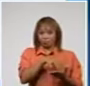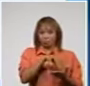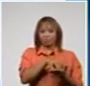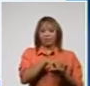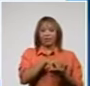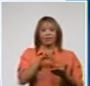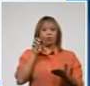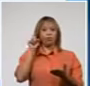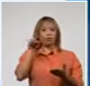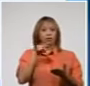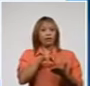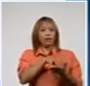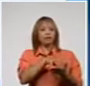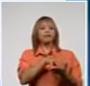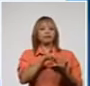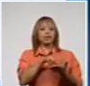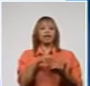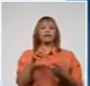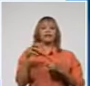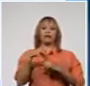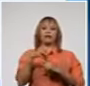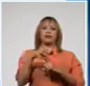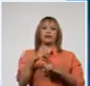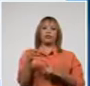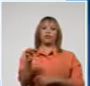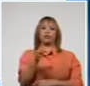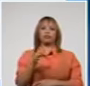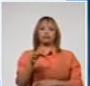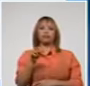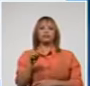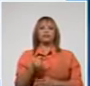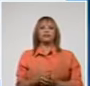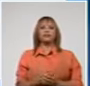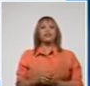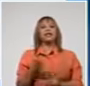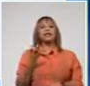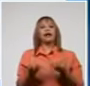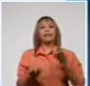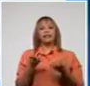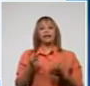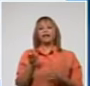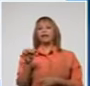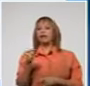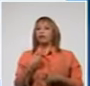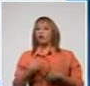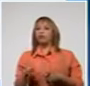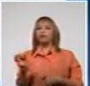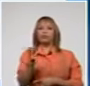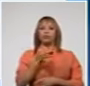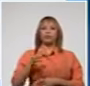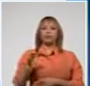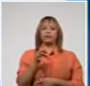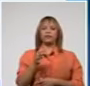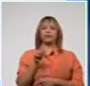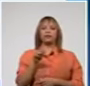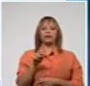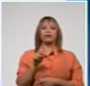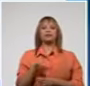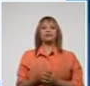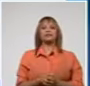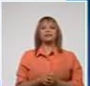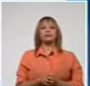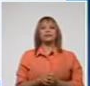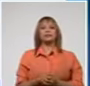país corresponde a ese municipio de la provincia de Artemisa, y Candelaria, también uno de los municipios de ese occidental territorio, pues está reportando